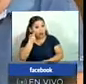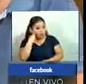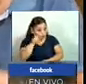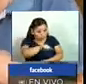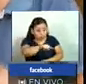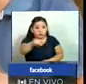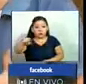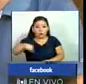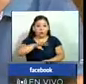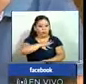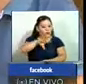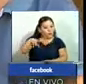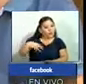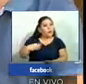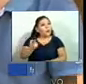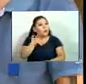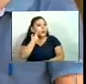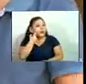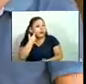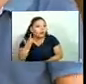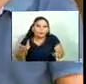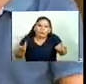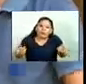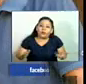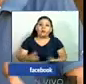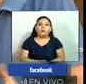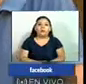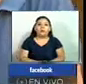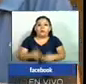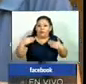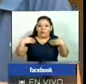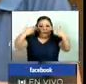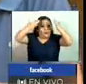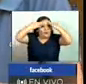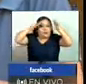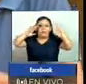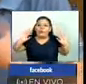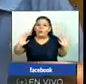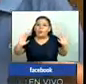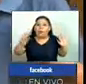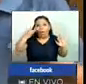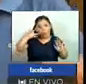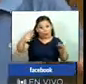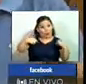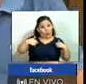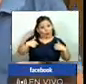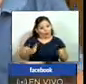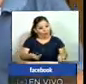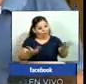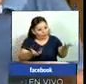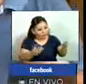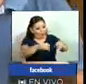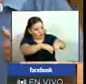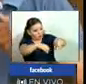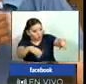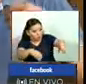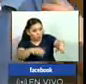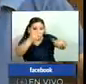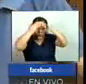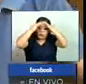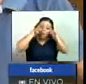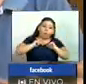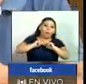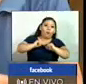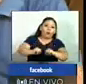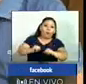todos nuestras familias y todo porque igual no sabemos si nosotros que fabricamos los ataúdes nos vamos a